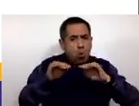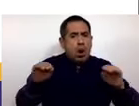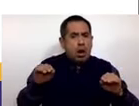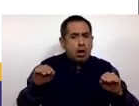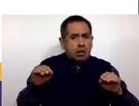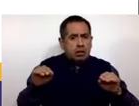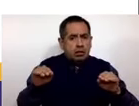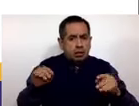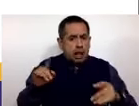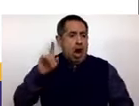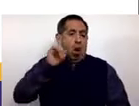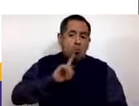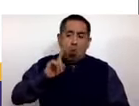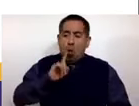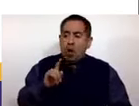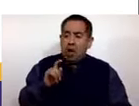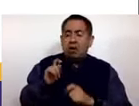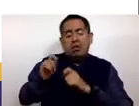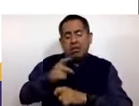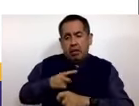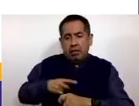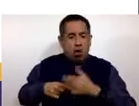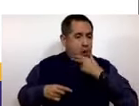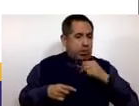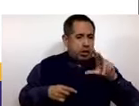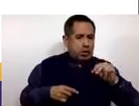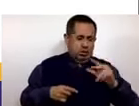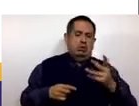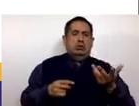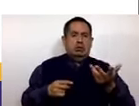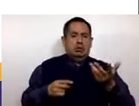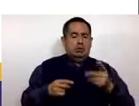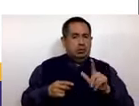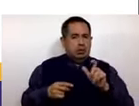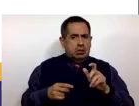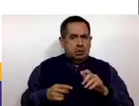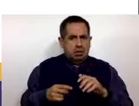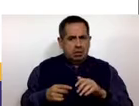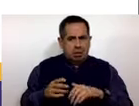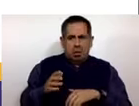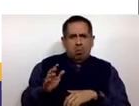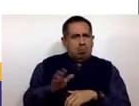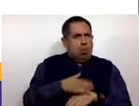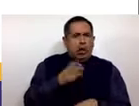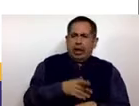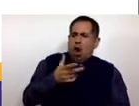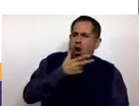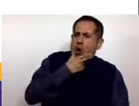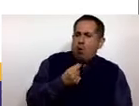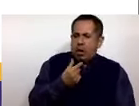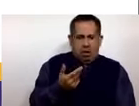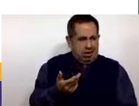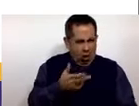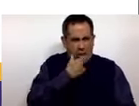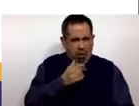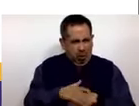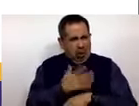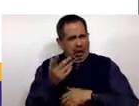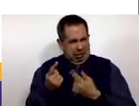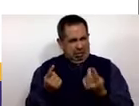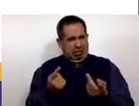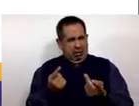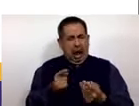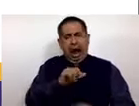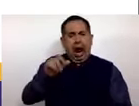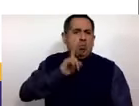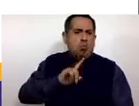le corresponde, al hombre no. Entonces, ¿por qué le vamos a dar una pensión o algo al hombre? Si a eso le toca a las